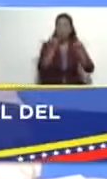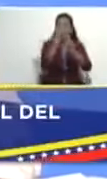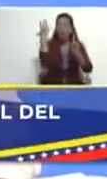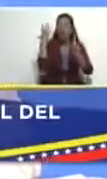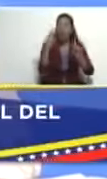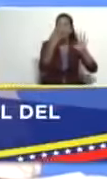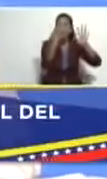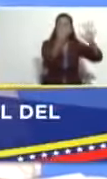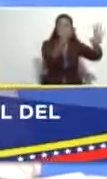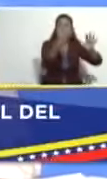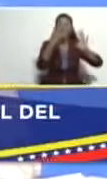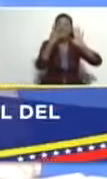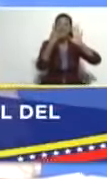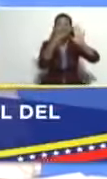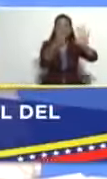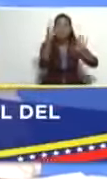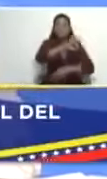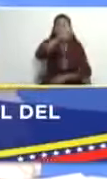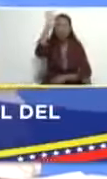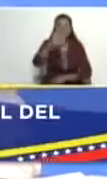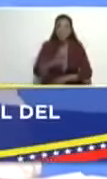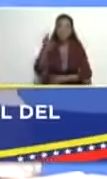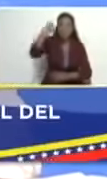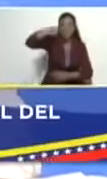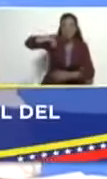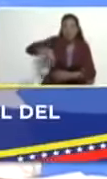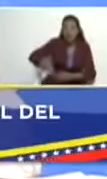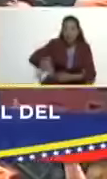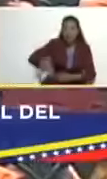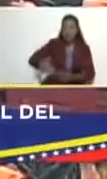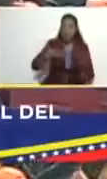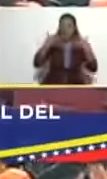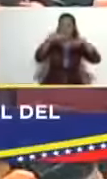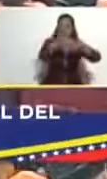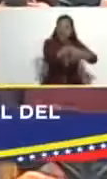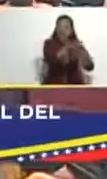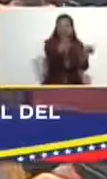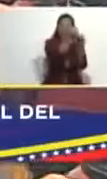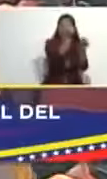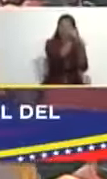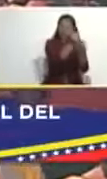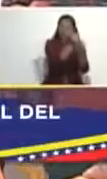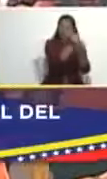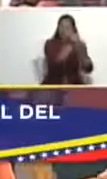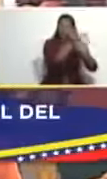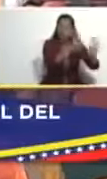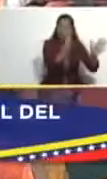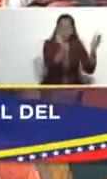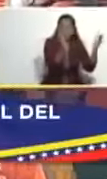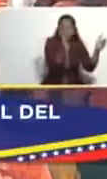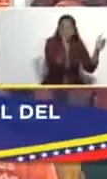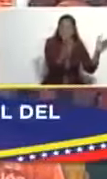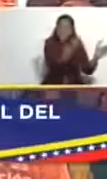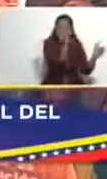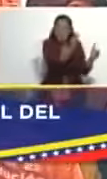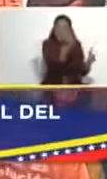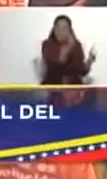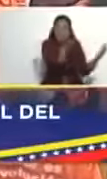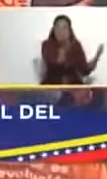el 86% el ingreso mínimo integral de los trabajadores.